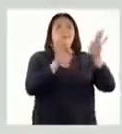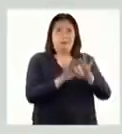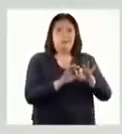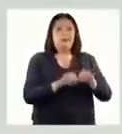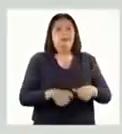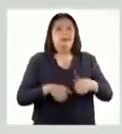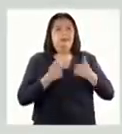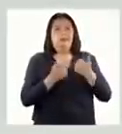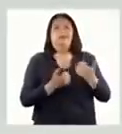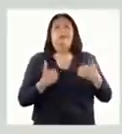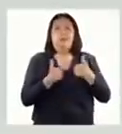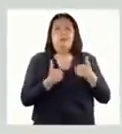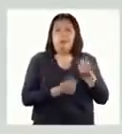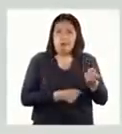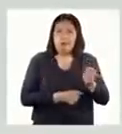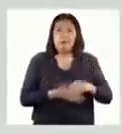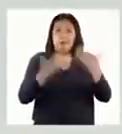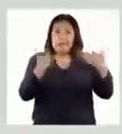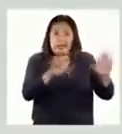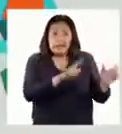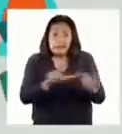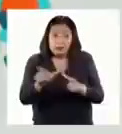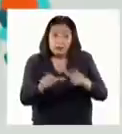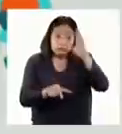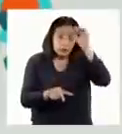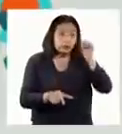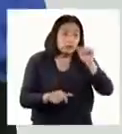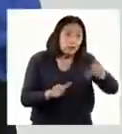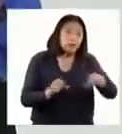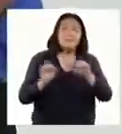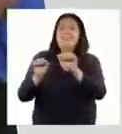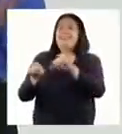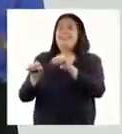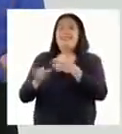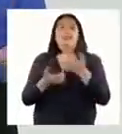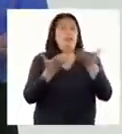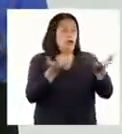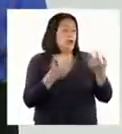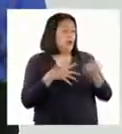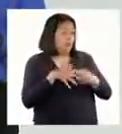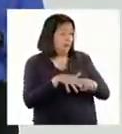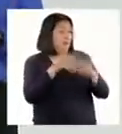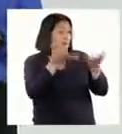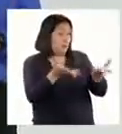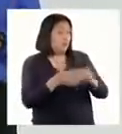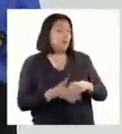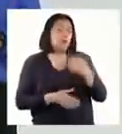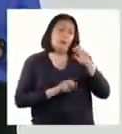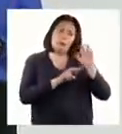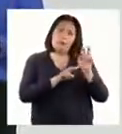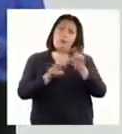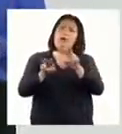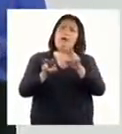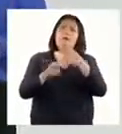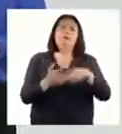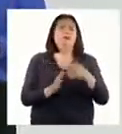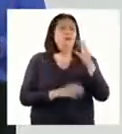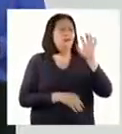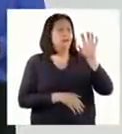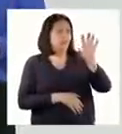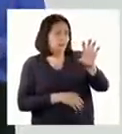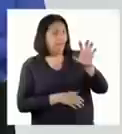la vida animal. ¿Están listos, chicos y chicas? Para comenzar, quiero que veamos la siguiente